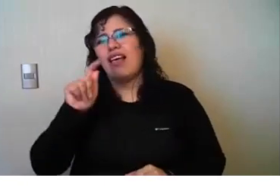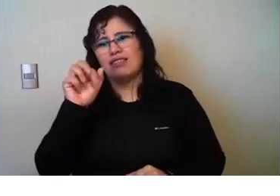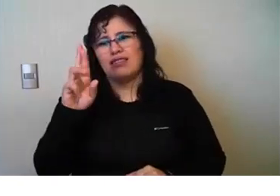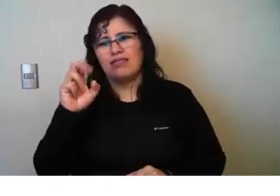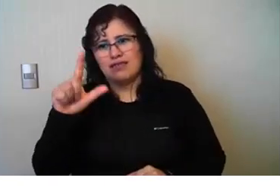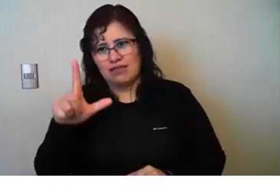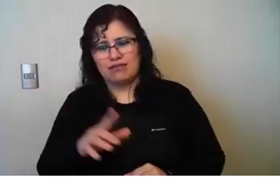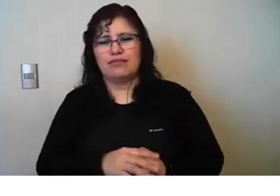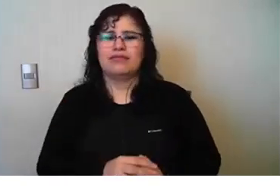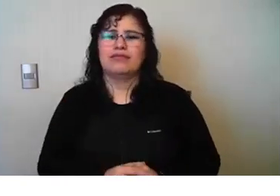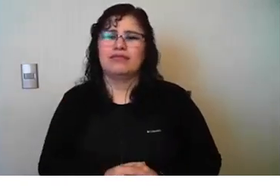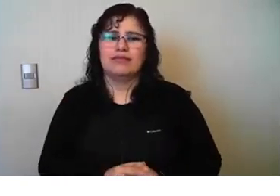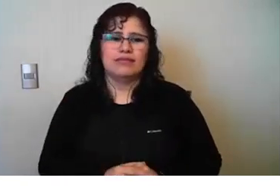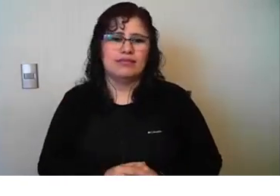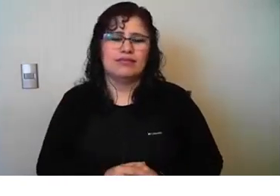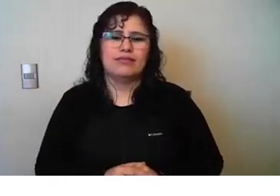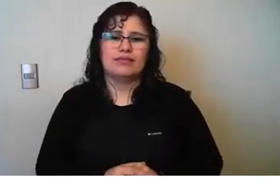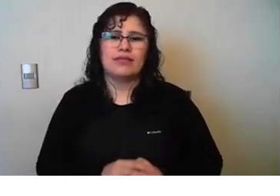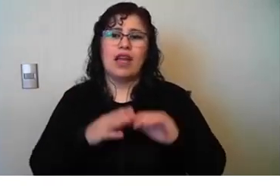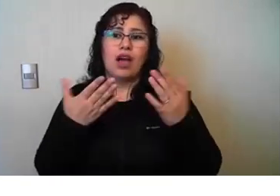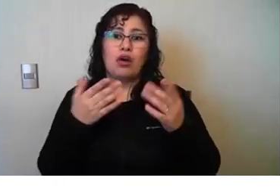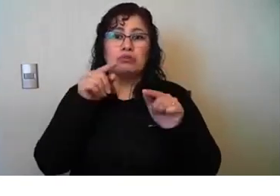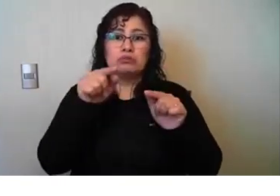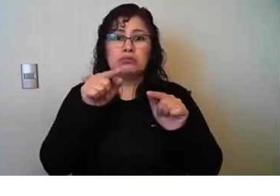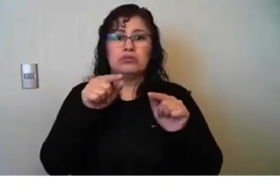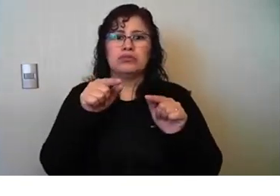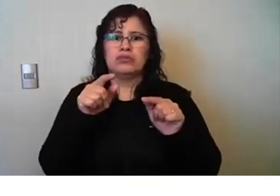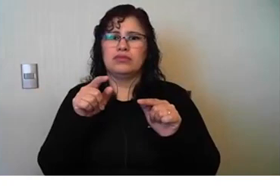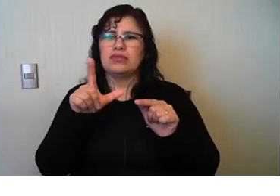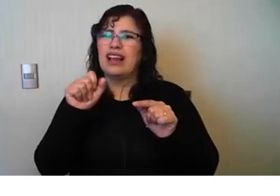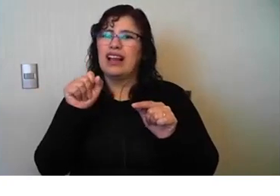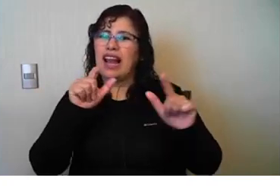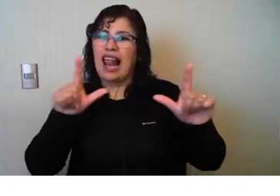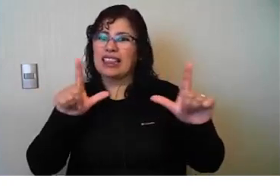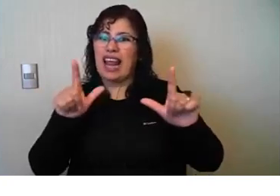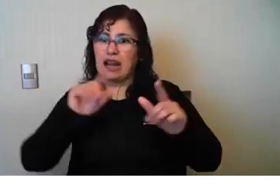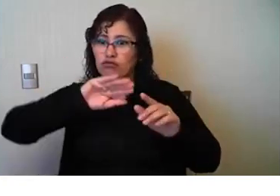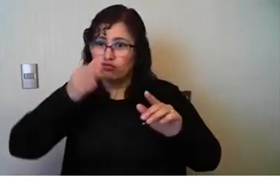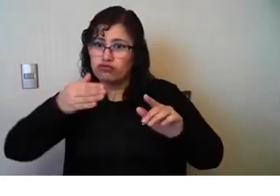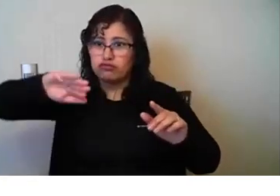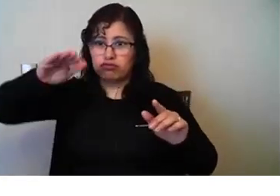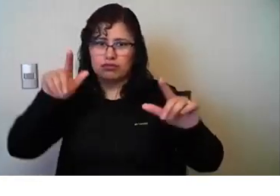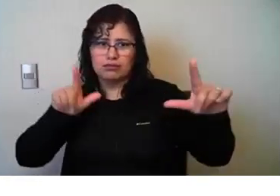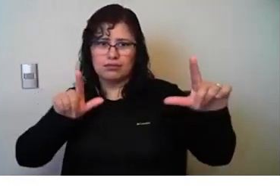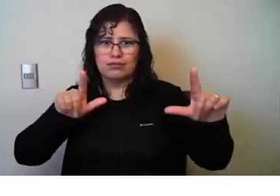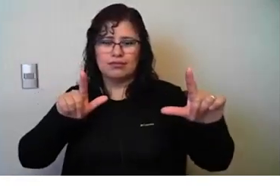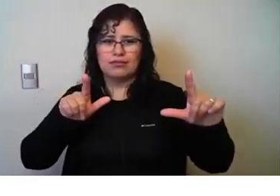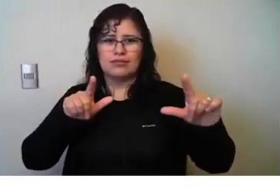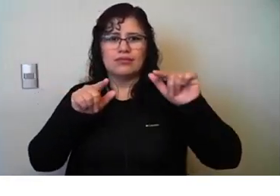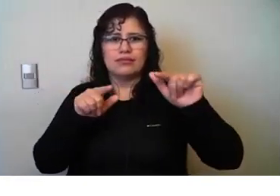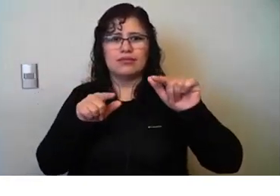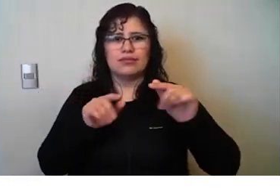Entonces, el surco lateral me va a marcar estos elementos que están aquí,